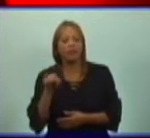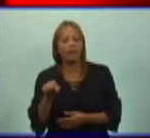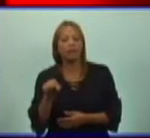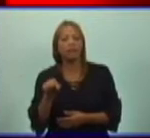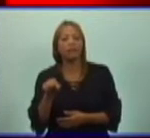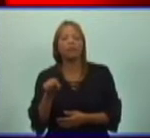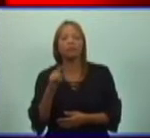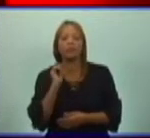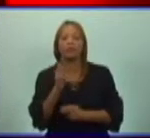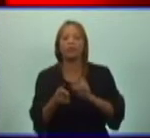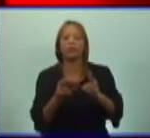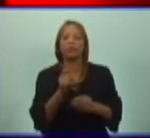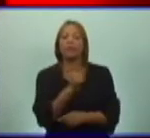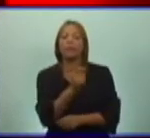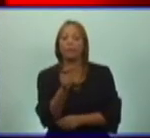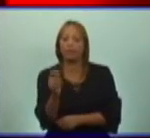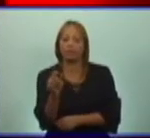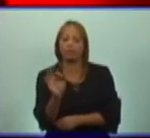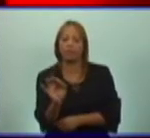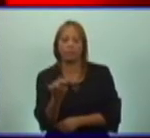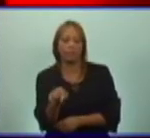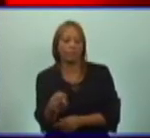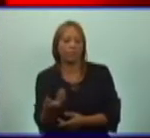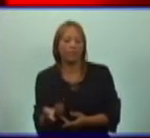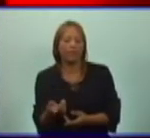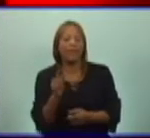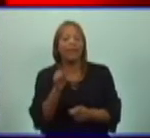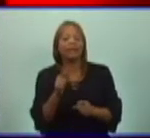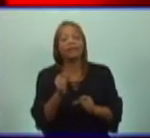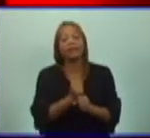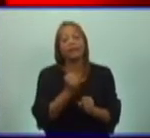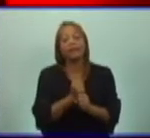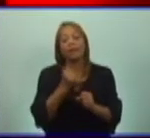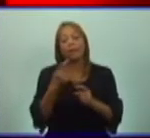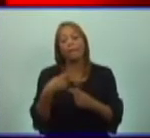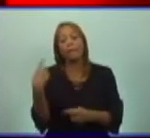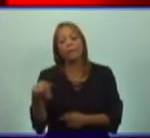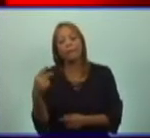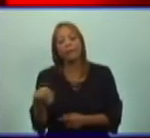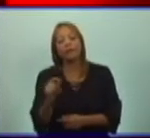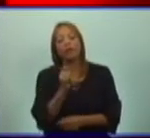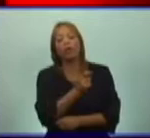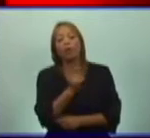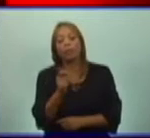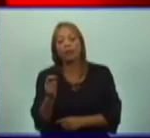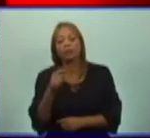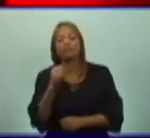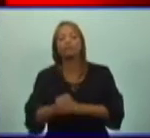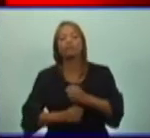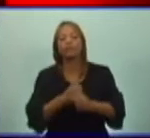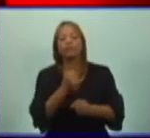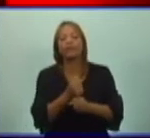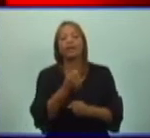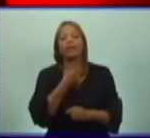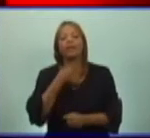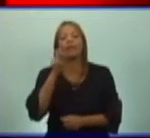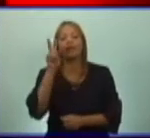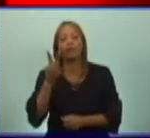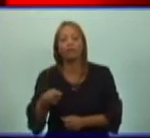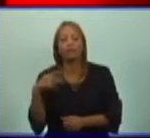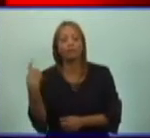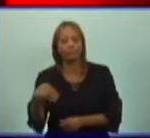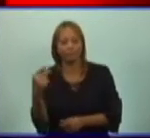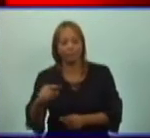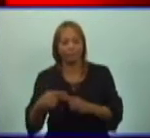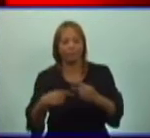orientado sus maestros. Este trabajo práctico, sus maestros lo utilizarán como evaluación